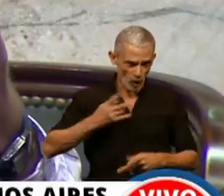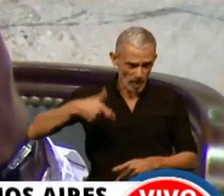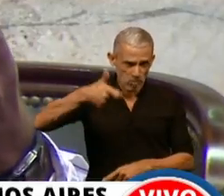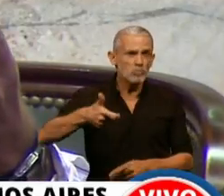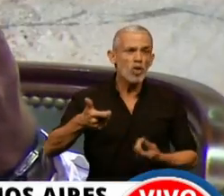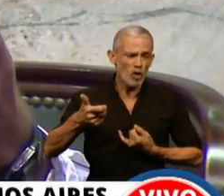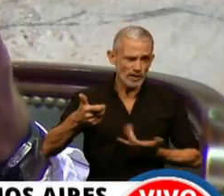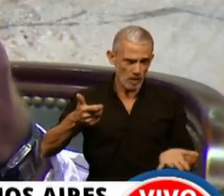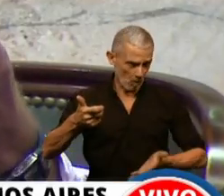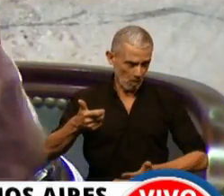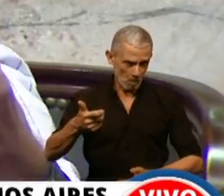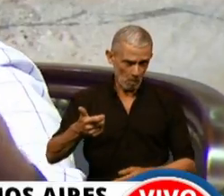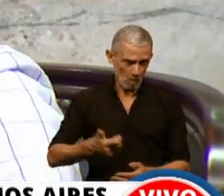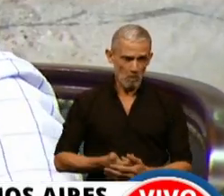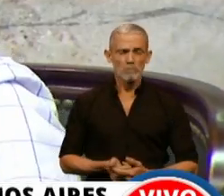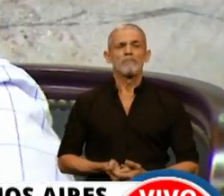inversión